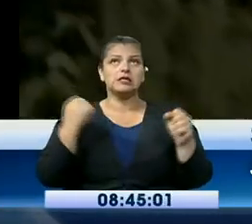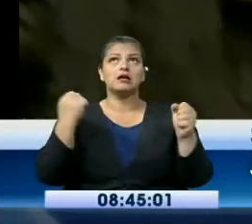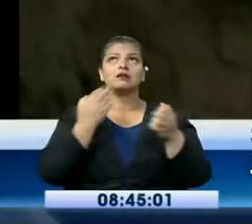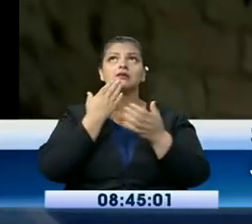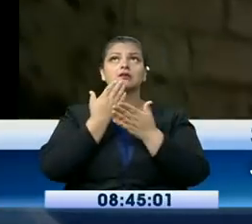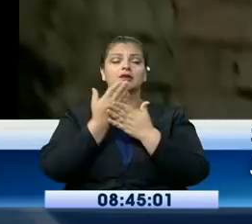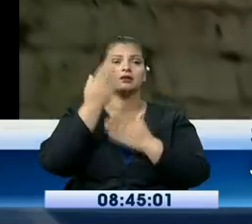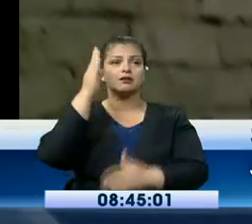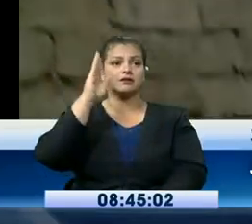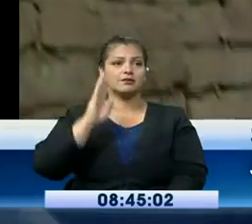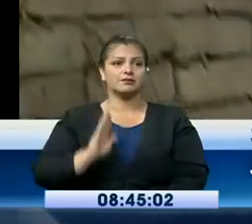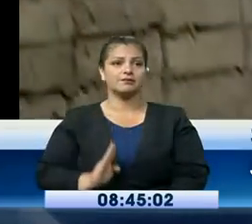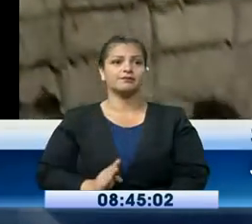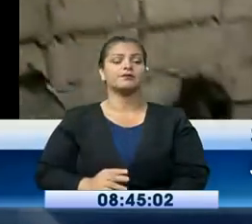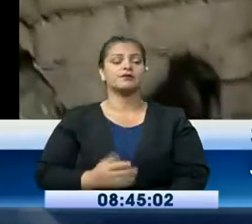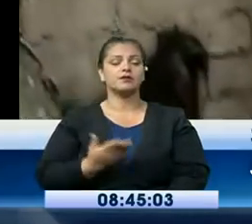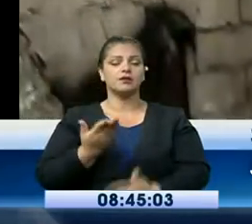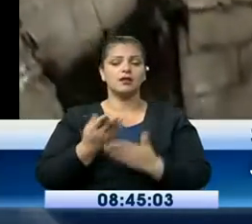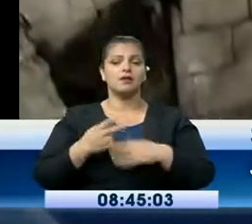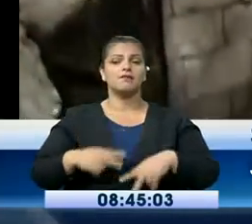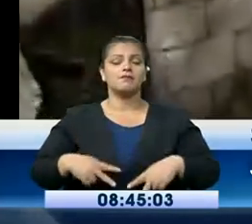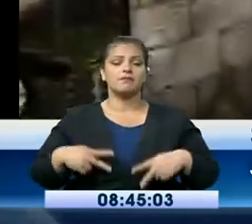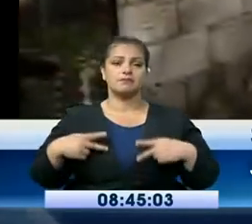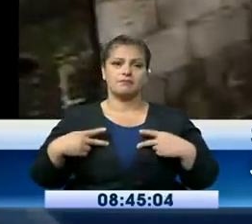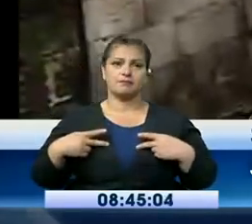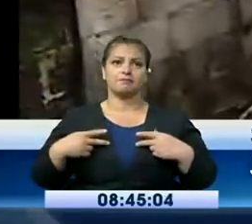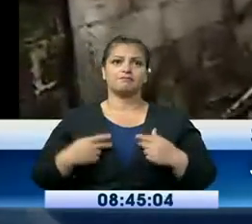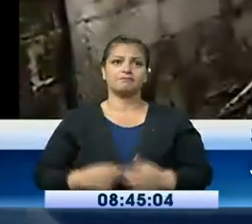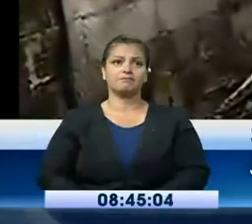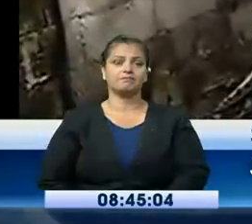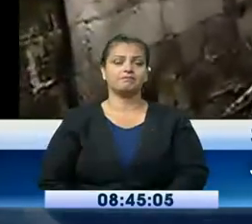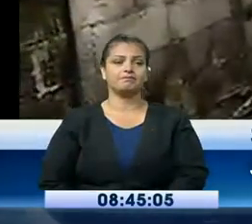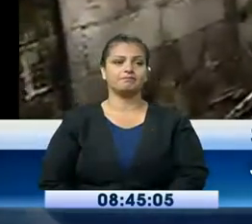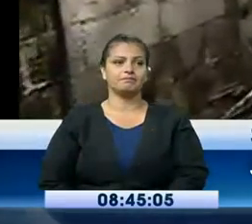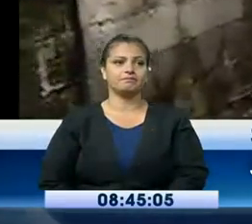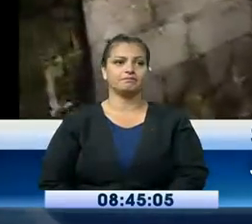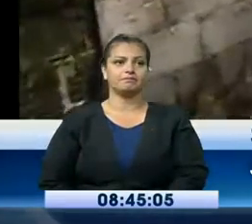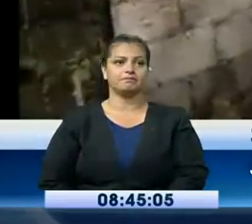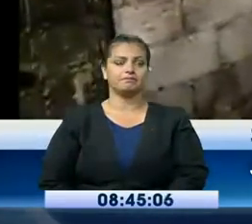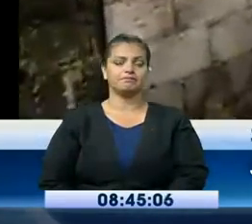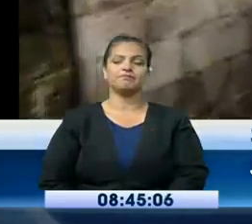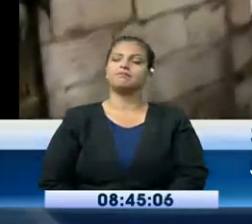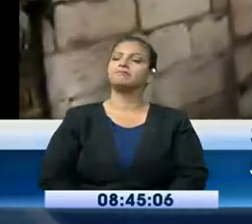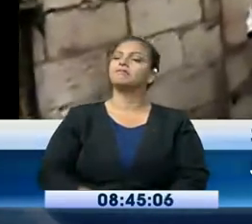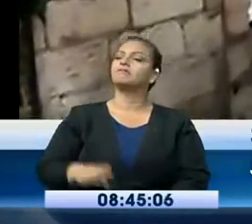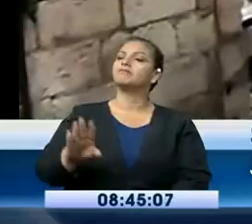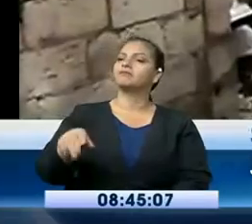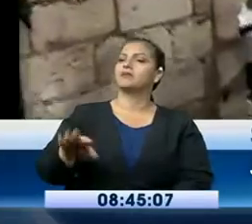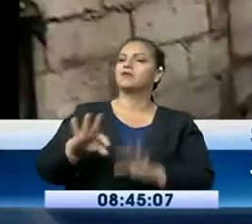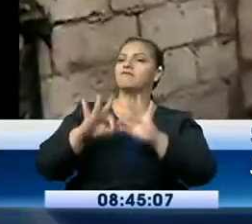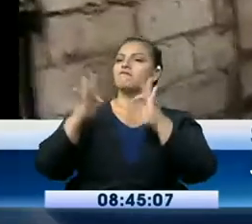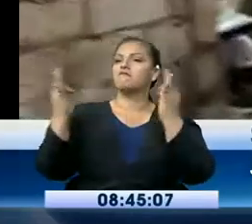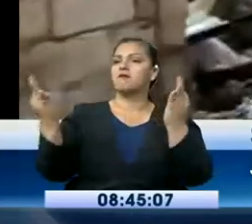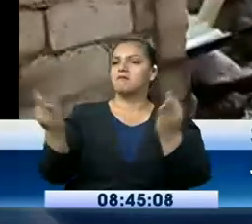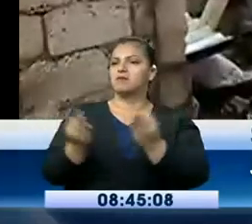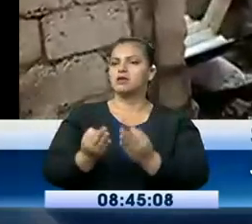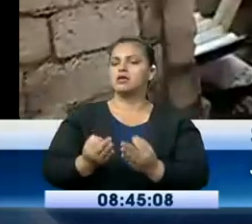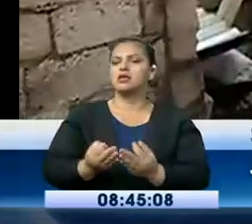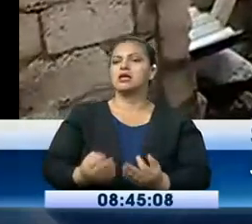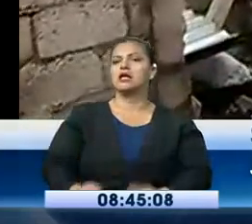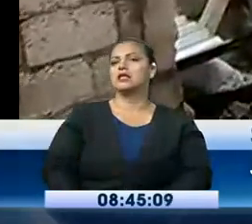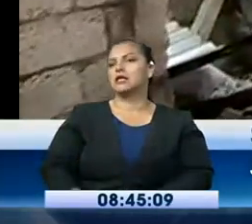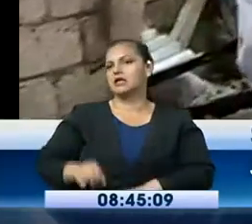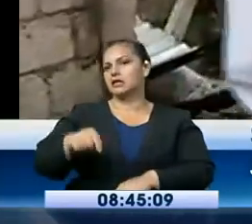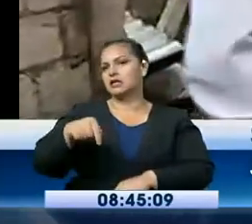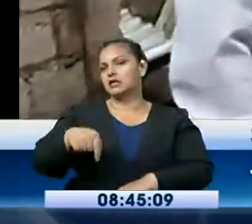ahora aquí estoy vivienda según nos indican ustedes habían seis menores de edad todos estudiantes qué pasó con ellos hoy día